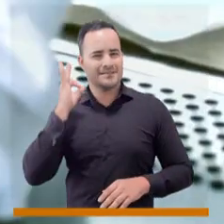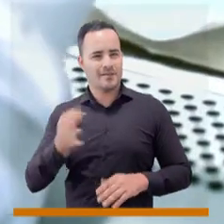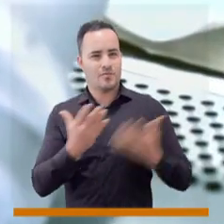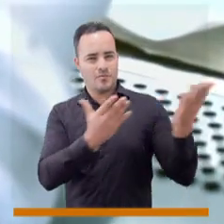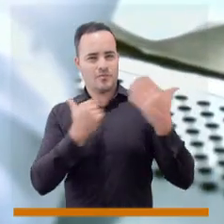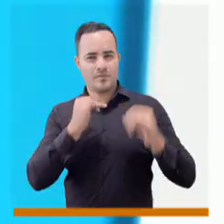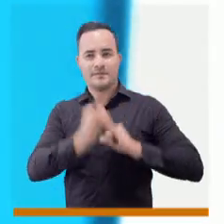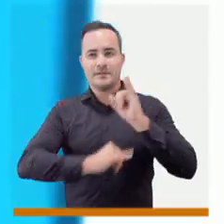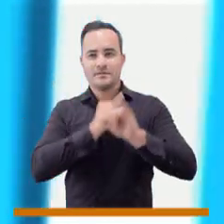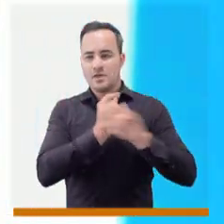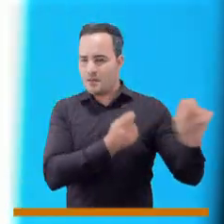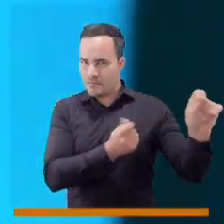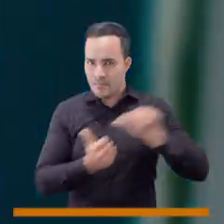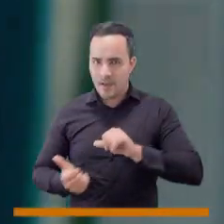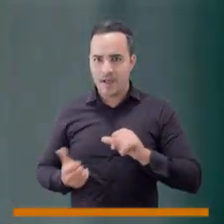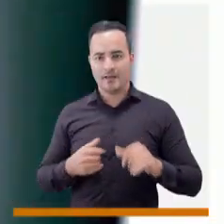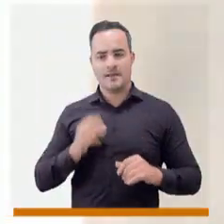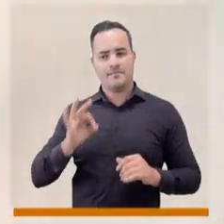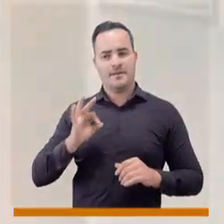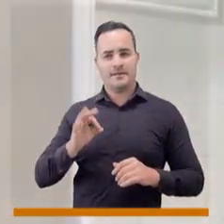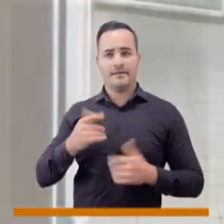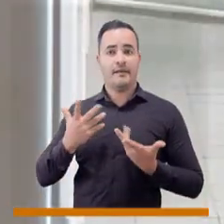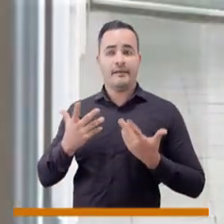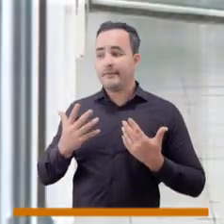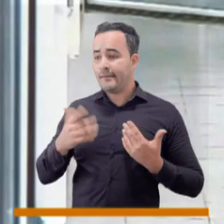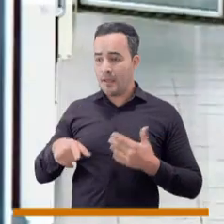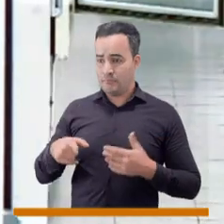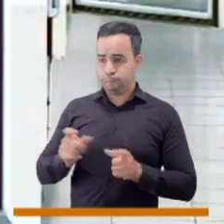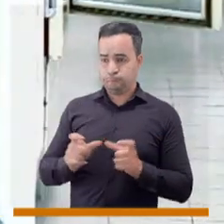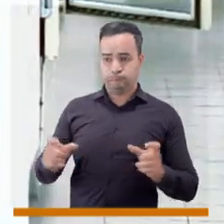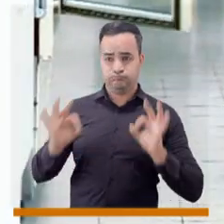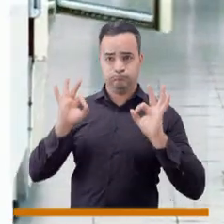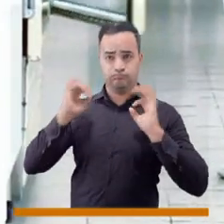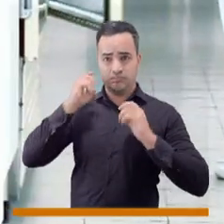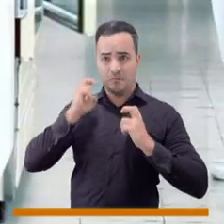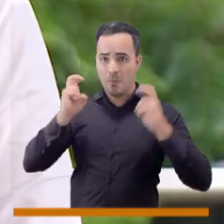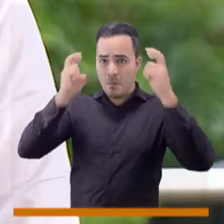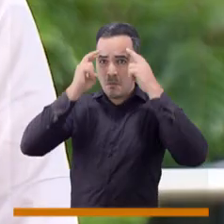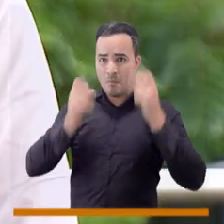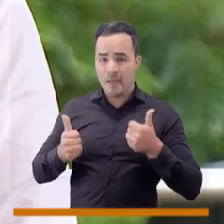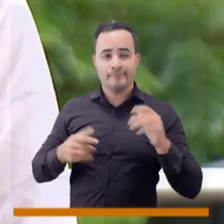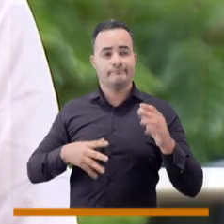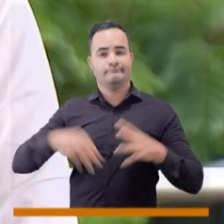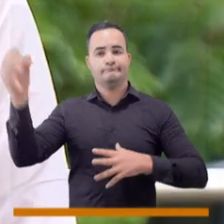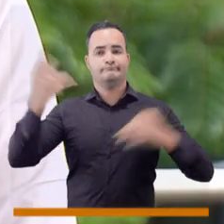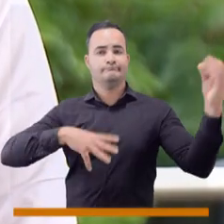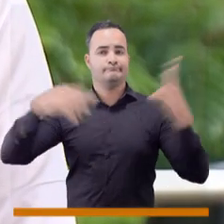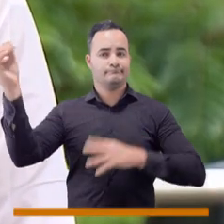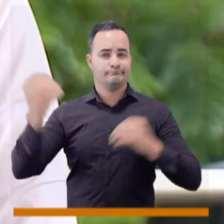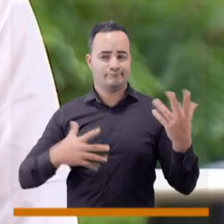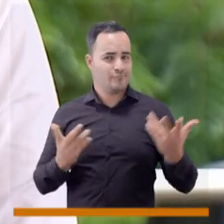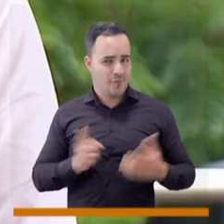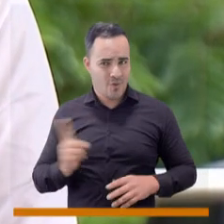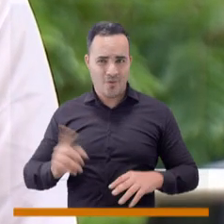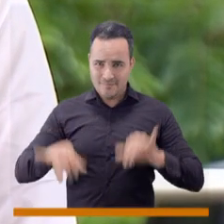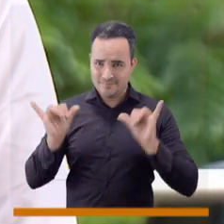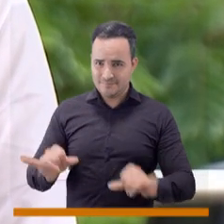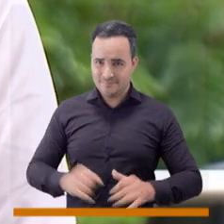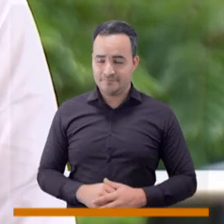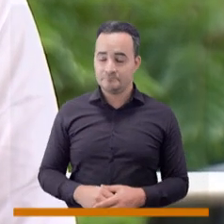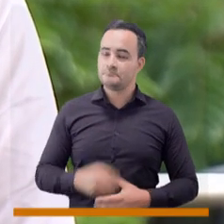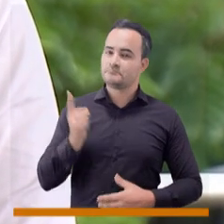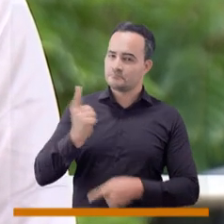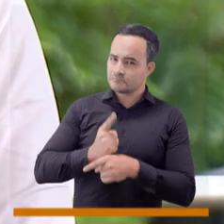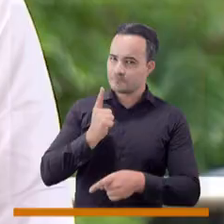oportunidad de traer mucha más inversión extranjera y que el capital no se fugue y se quede aquí en Medellín. Y sobre eso, concejal, implementar, por